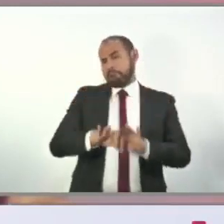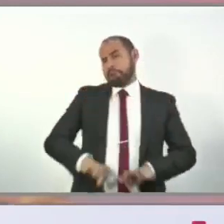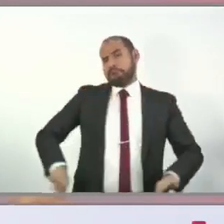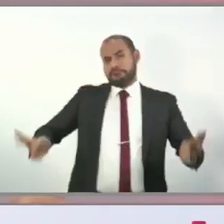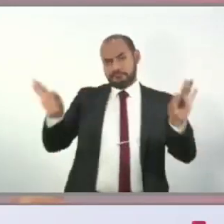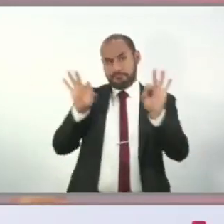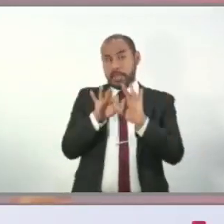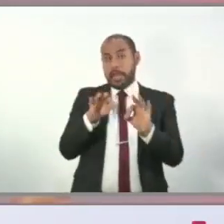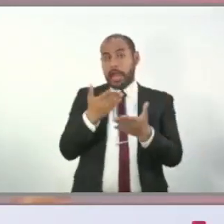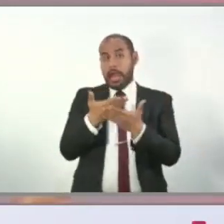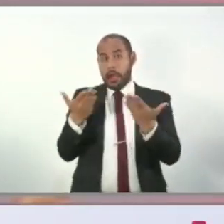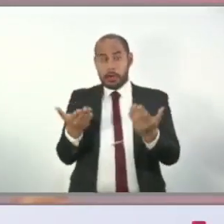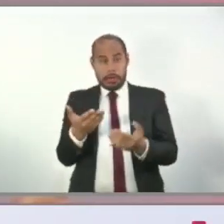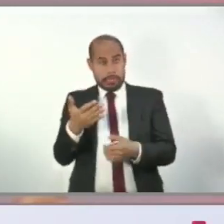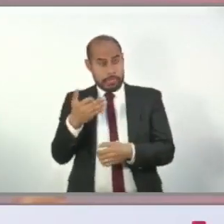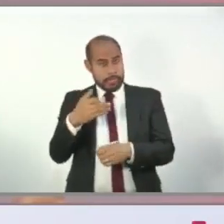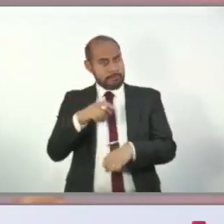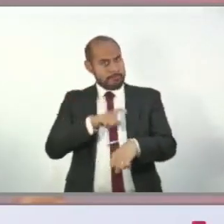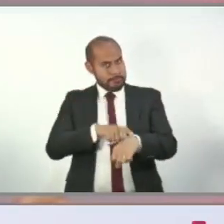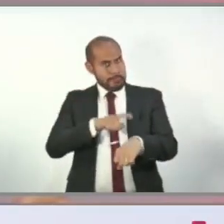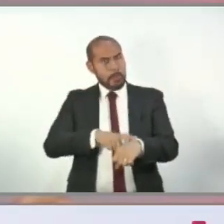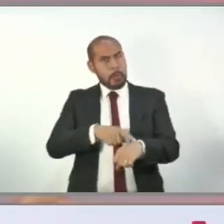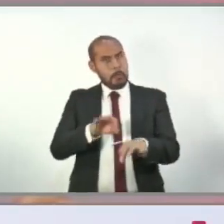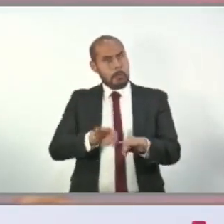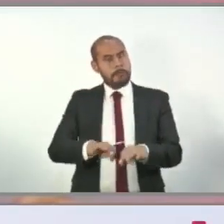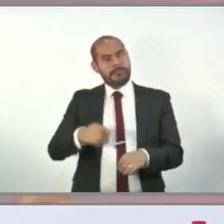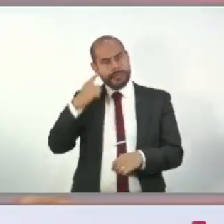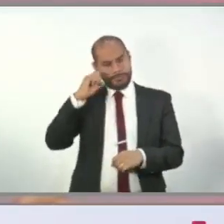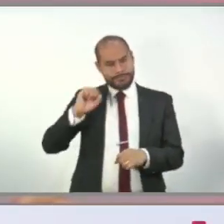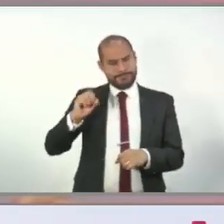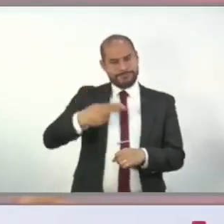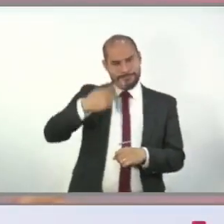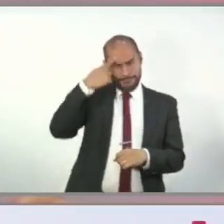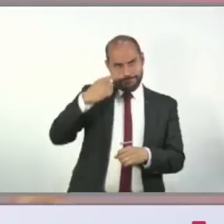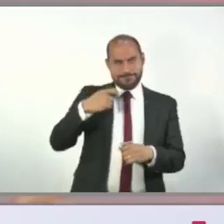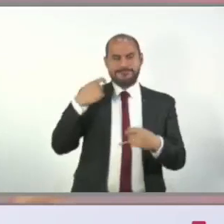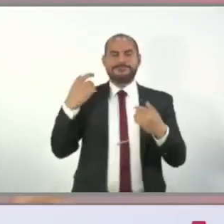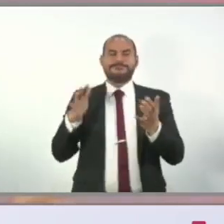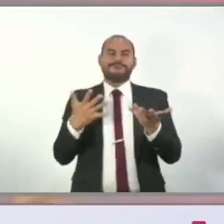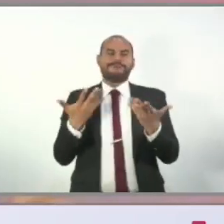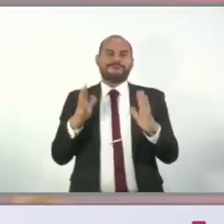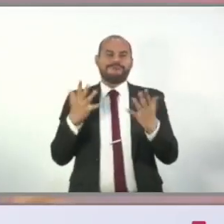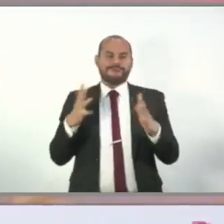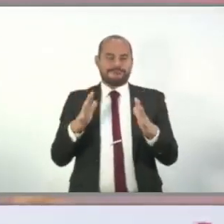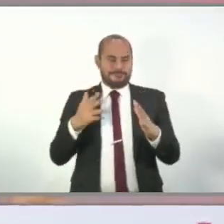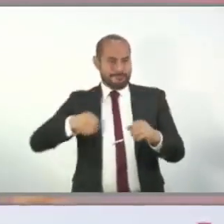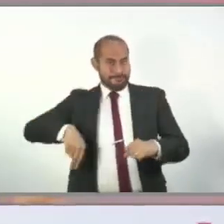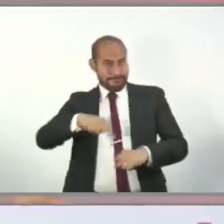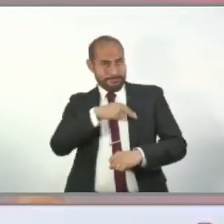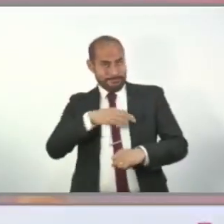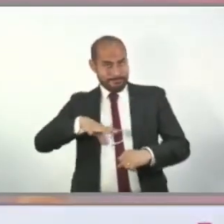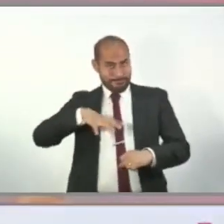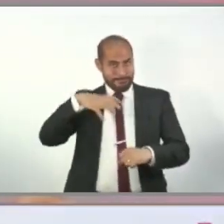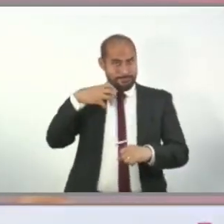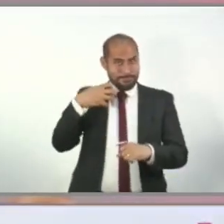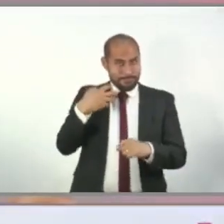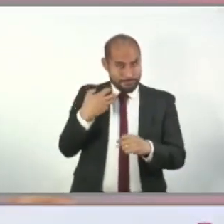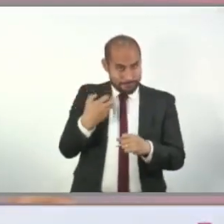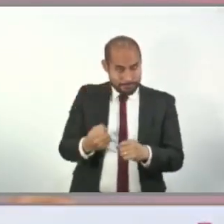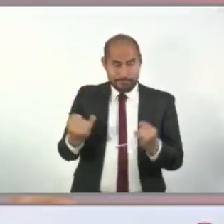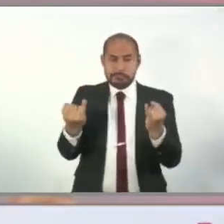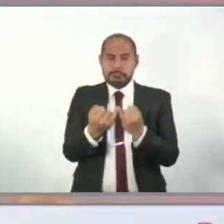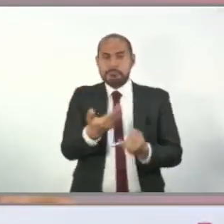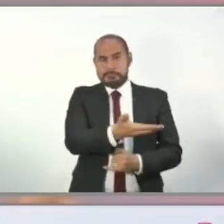Es un momento privilegiado para celebrar y reconocer el esfuerzo realizado por nuestras y nuestros